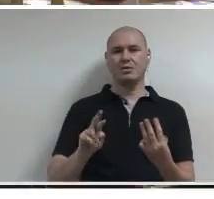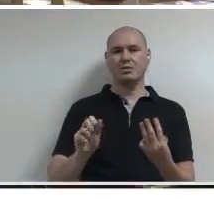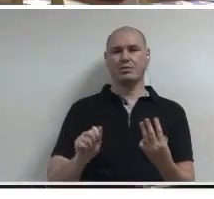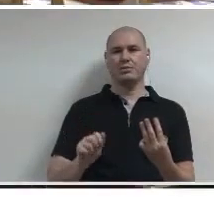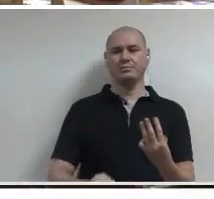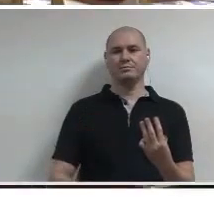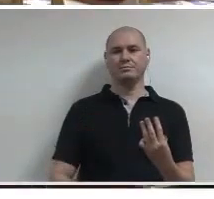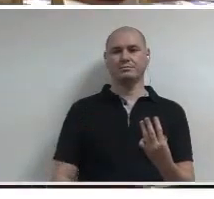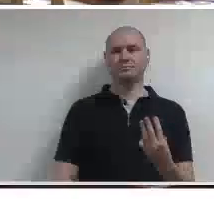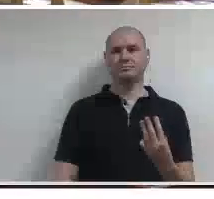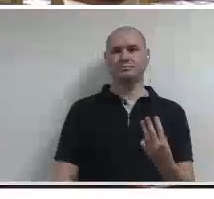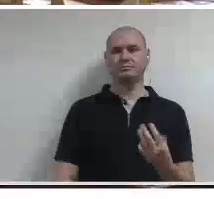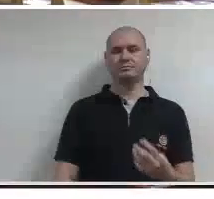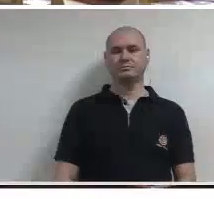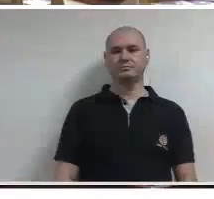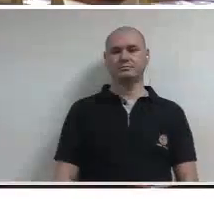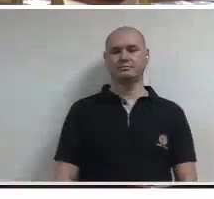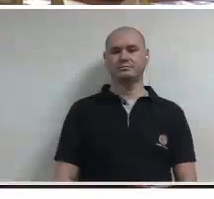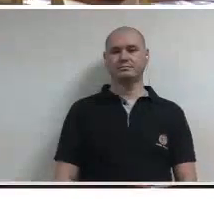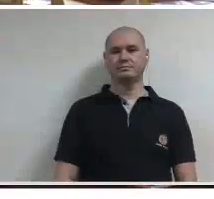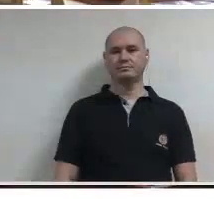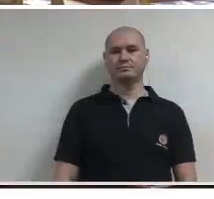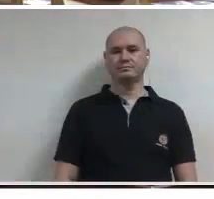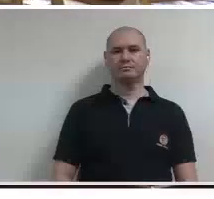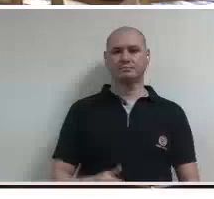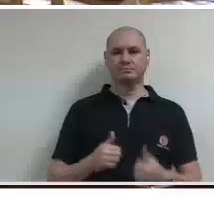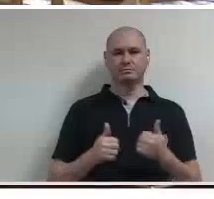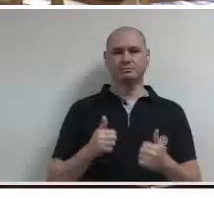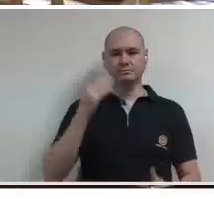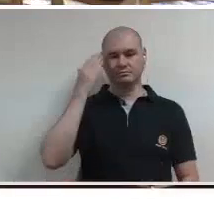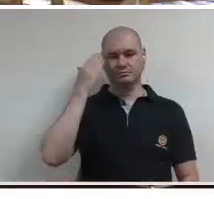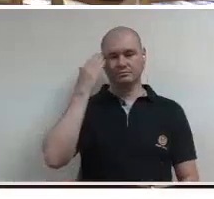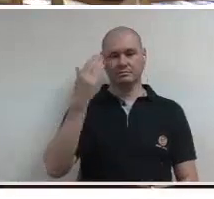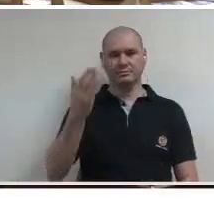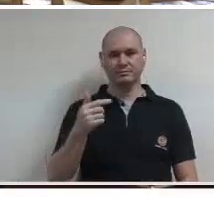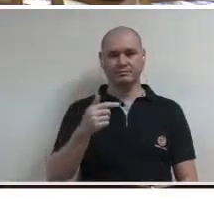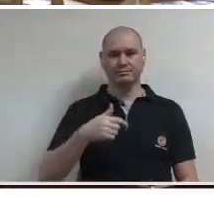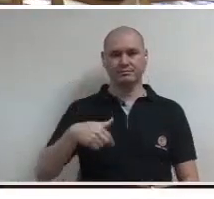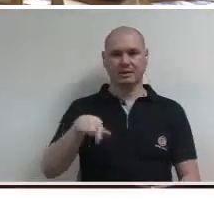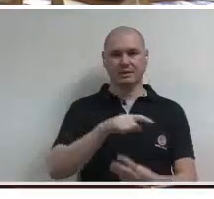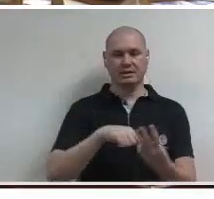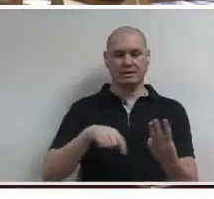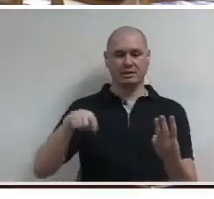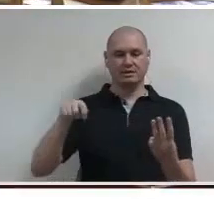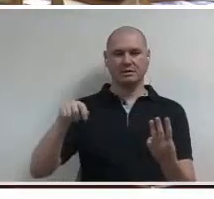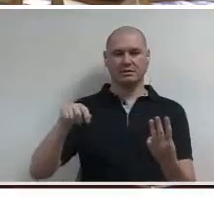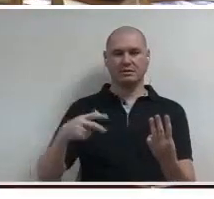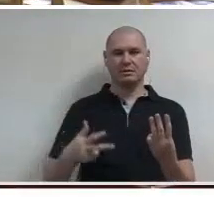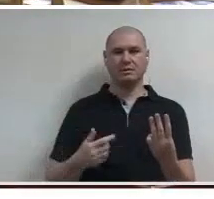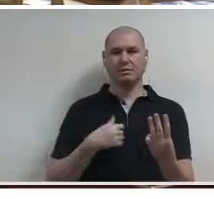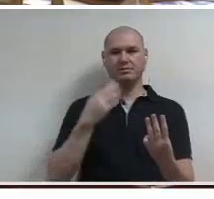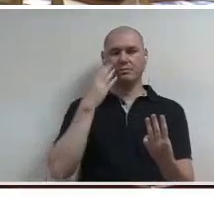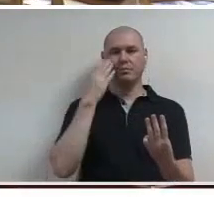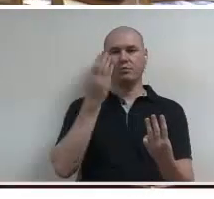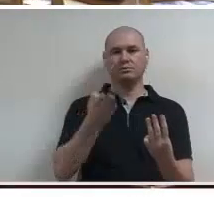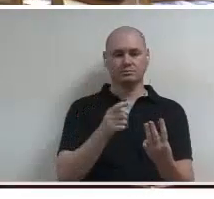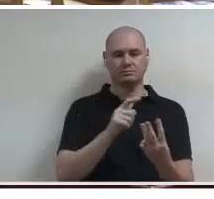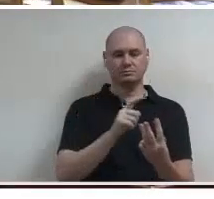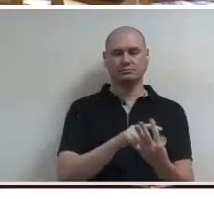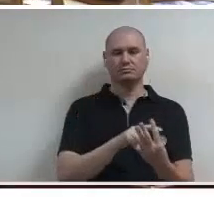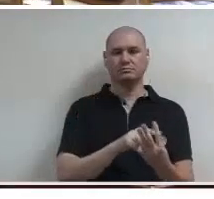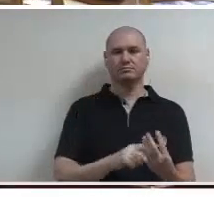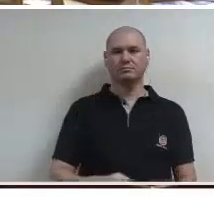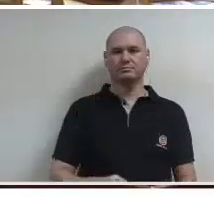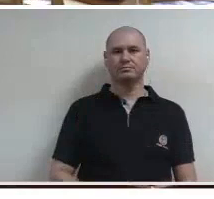abogada María Laura Sindecha Saracho. Presidente Coterna Coape.